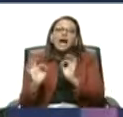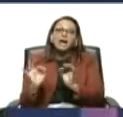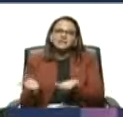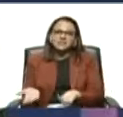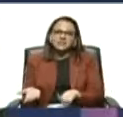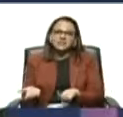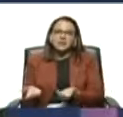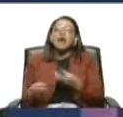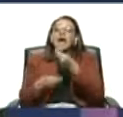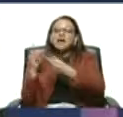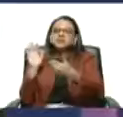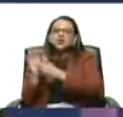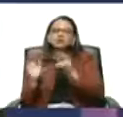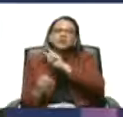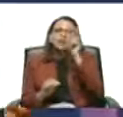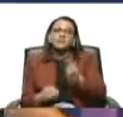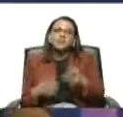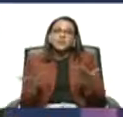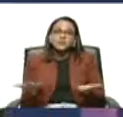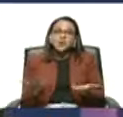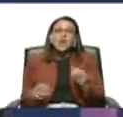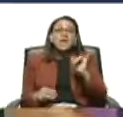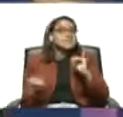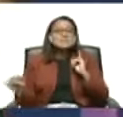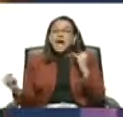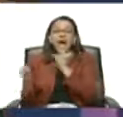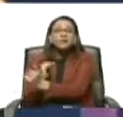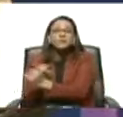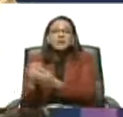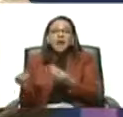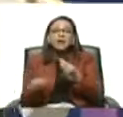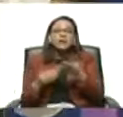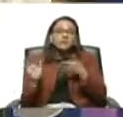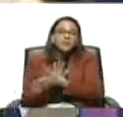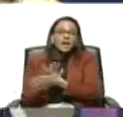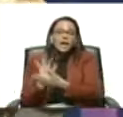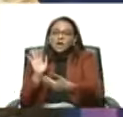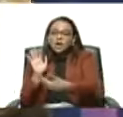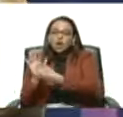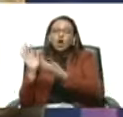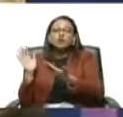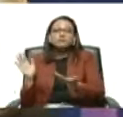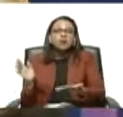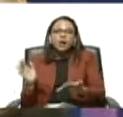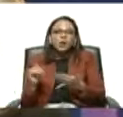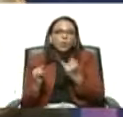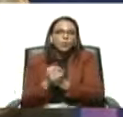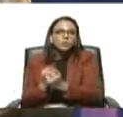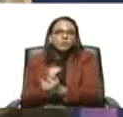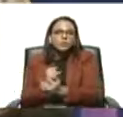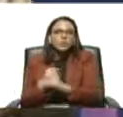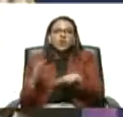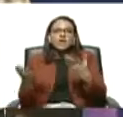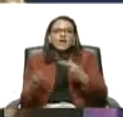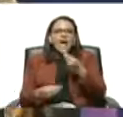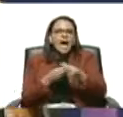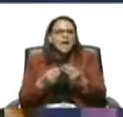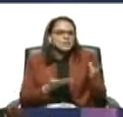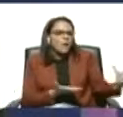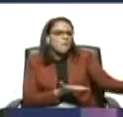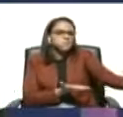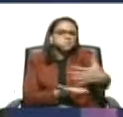países. Y la última etapa fue ya la etapa de masificación, de llevarse a vastos